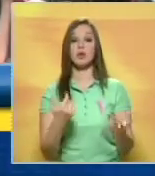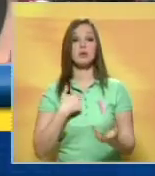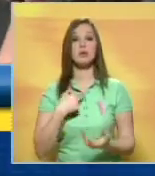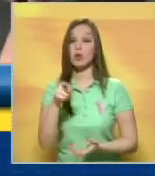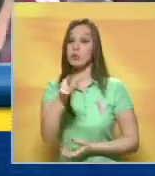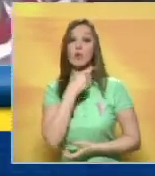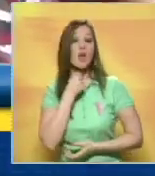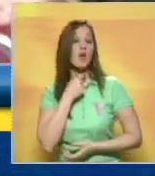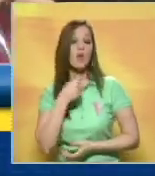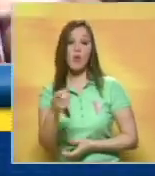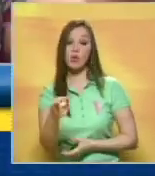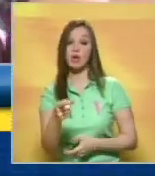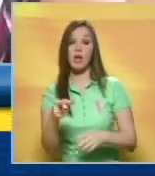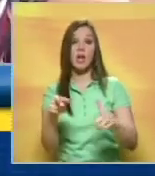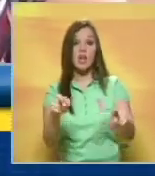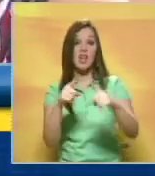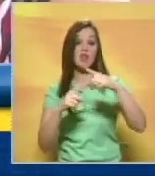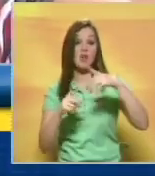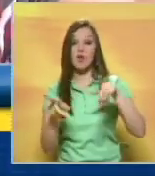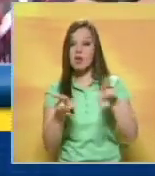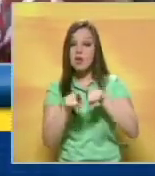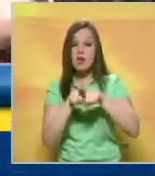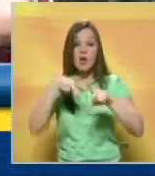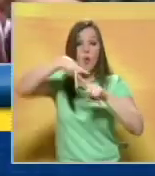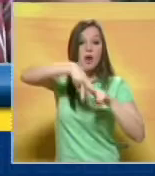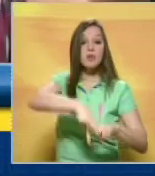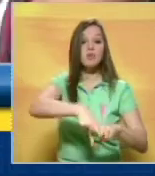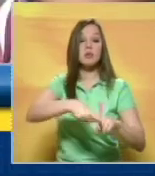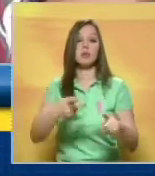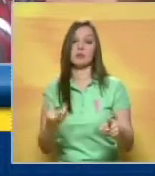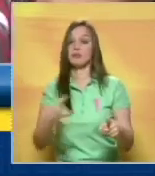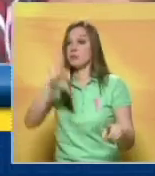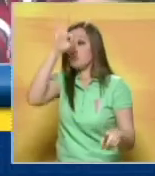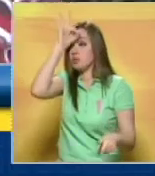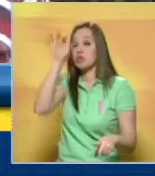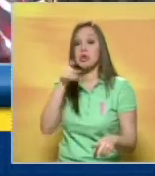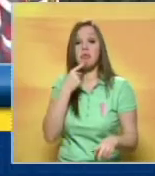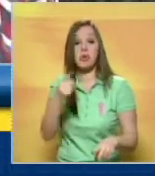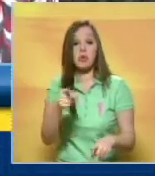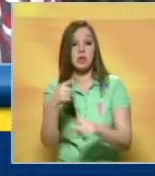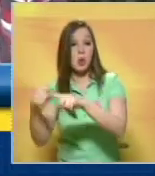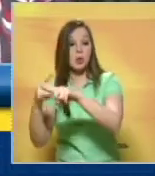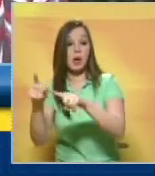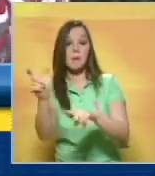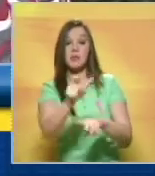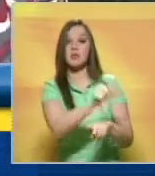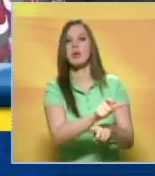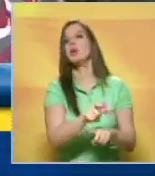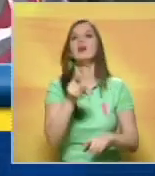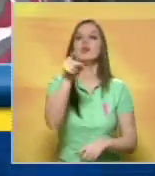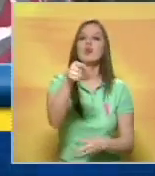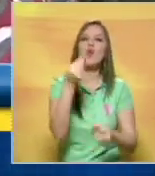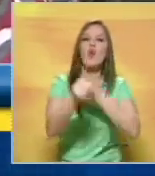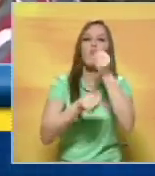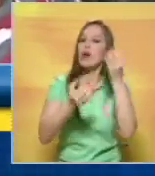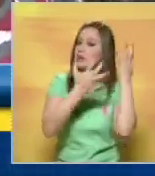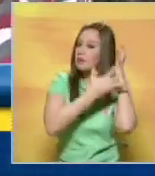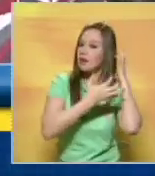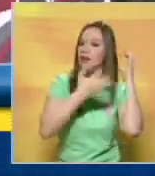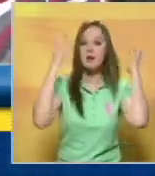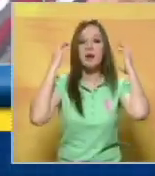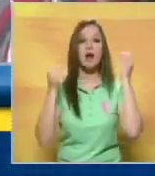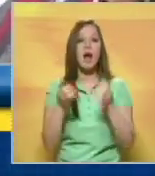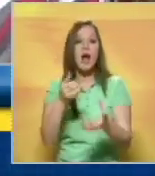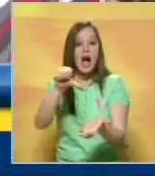no lo veo bien, me parece que esto es una humillación. Me parece a mí, no sé cómo lo ven los demás. ¿Cómo hace para lavarse el cabello y poder utilizar? Con